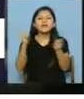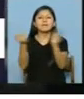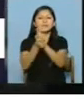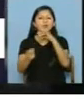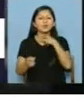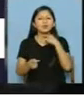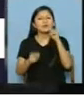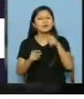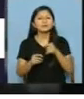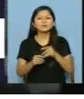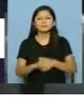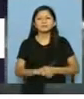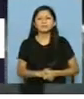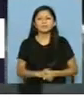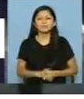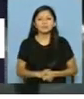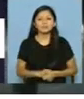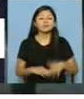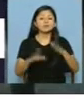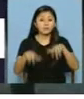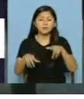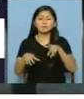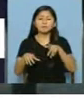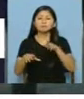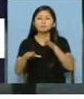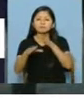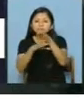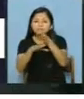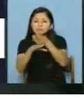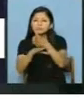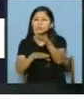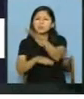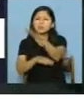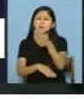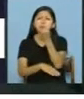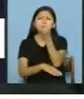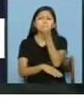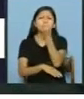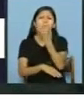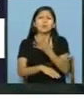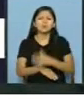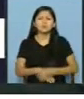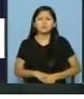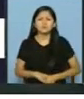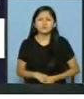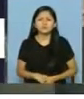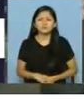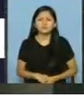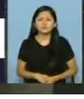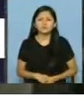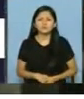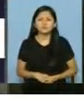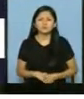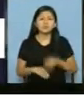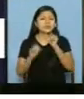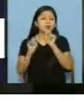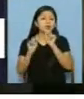que es de los jujeños, y que los jujeños deberían conocer el trabajo que se hace acá, es muy importante. Hoy lo que nos